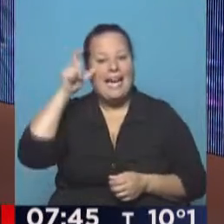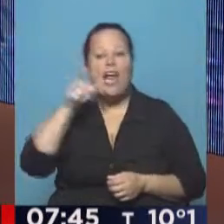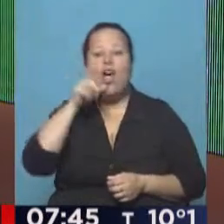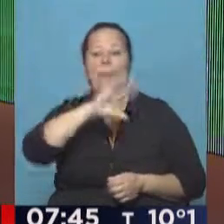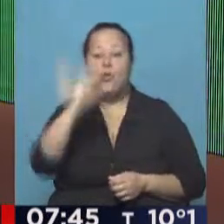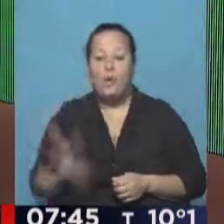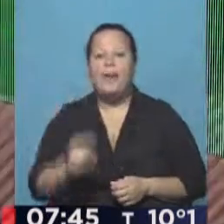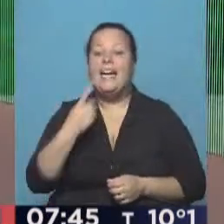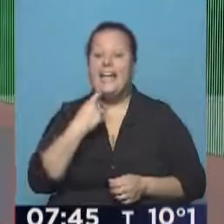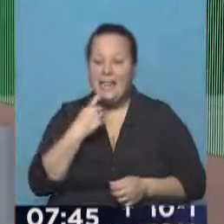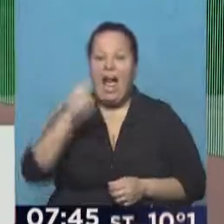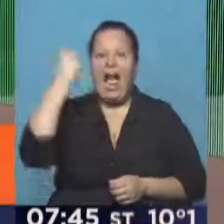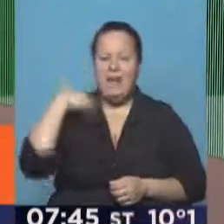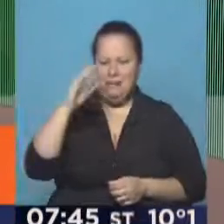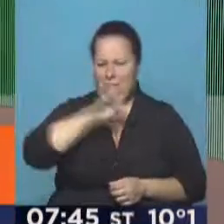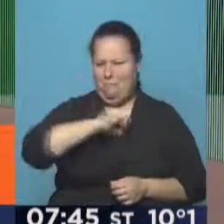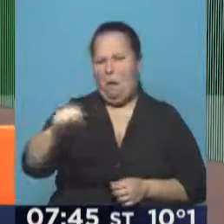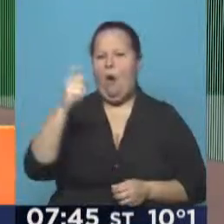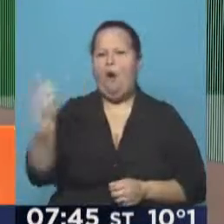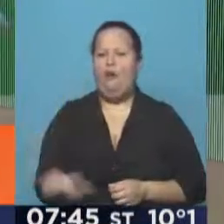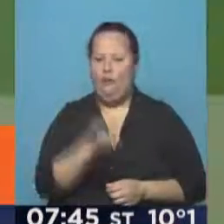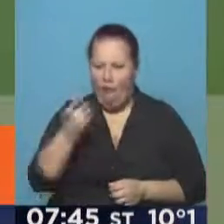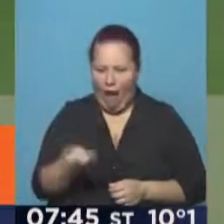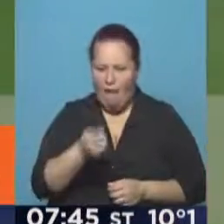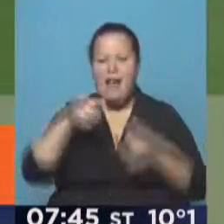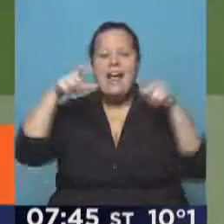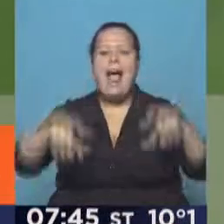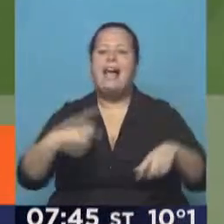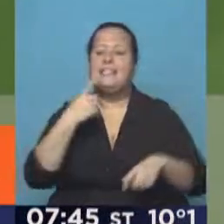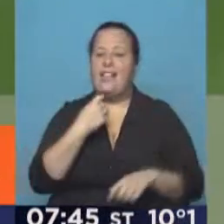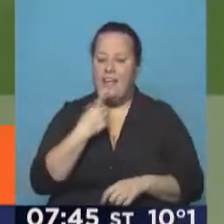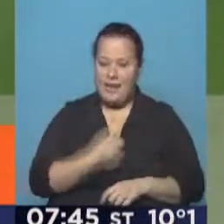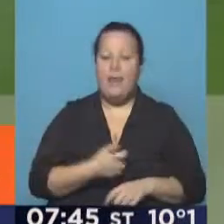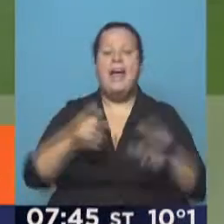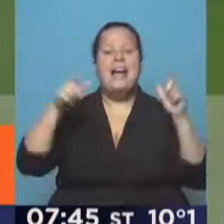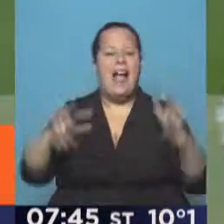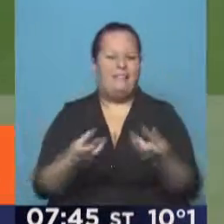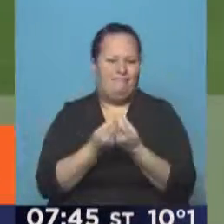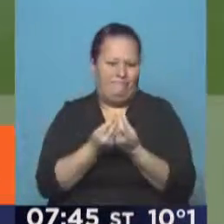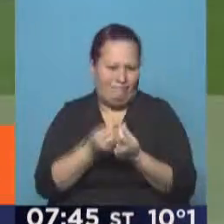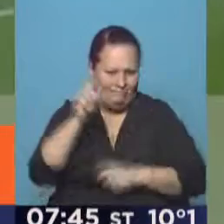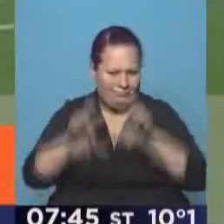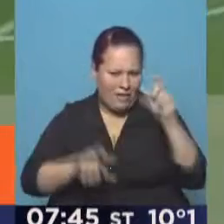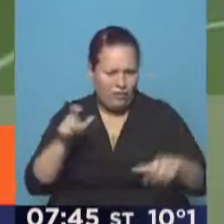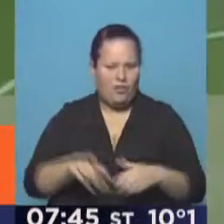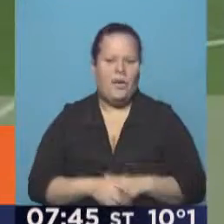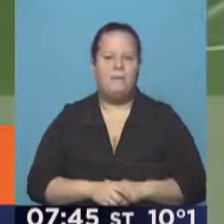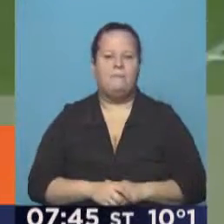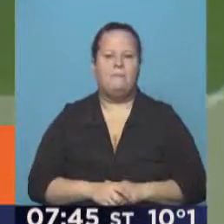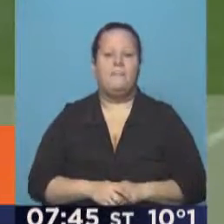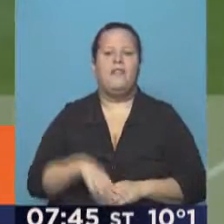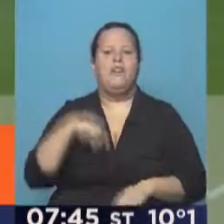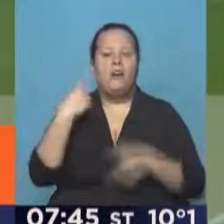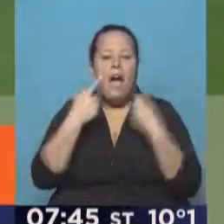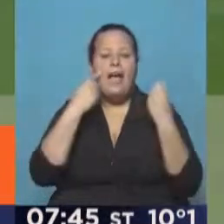Sudamericana y hablamos de River, ayer goleó a Banfield en el Estadio Monumental, un estadio repleto de gente. Para seguir